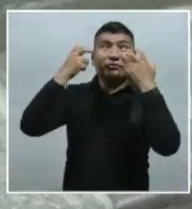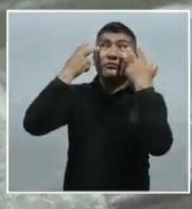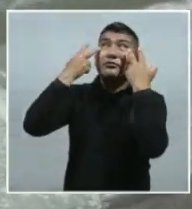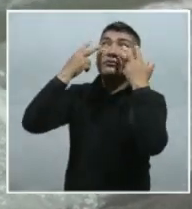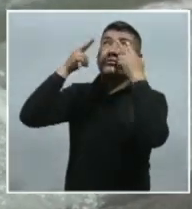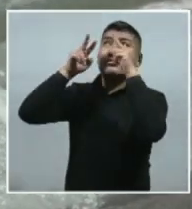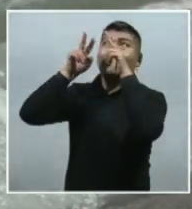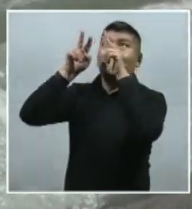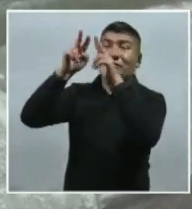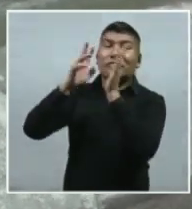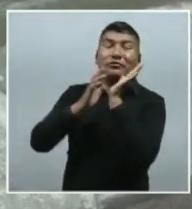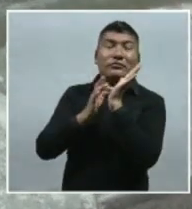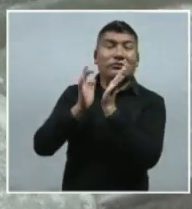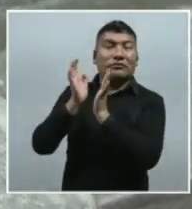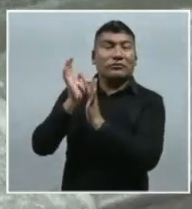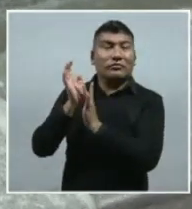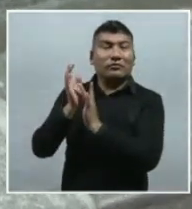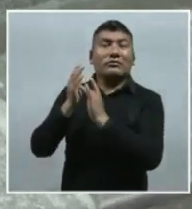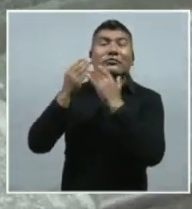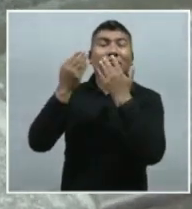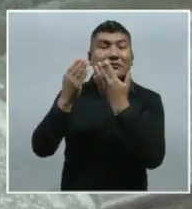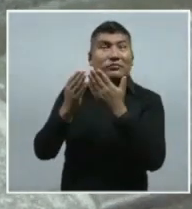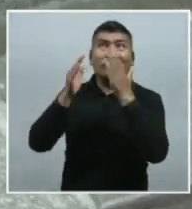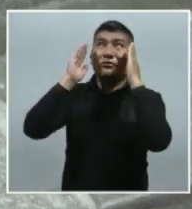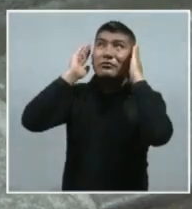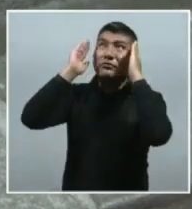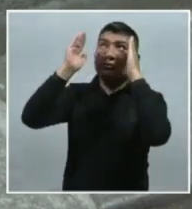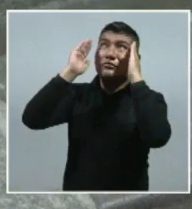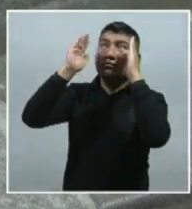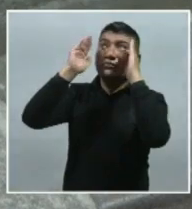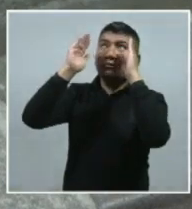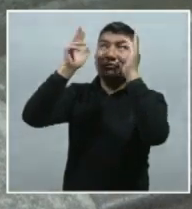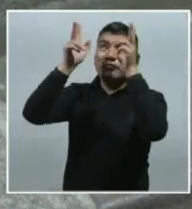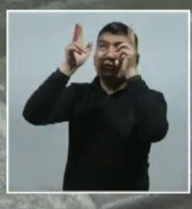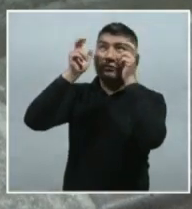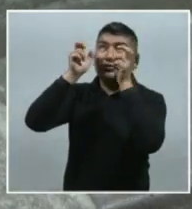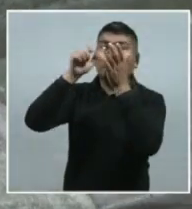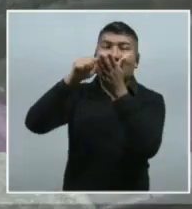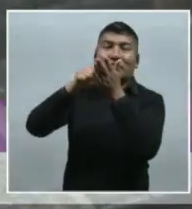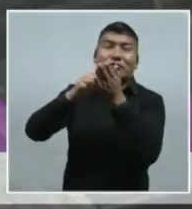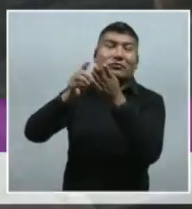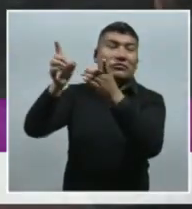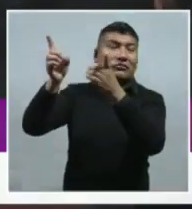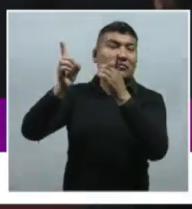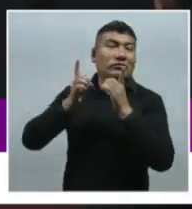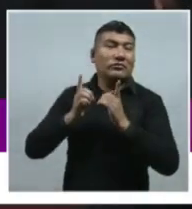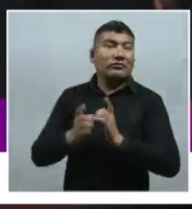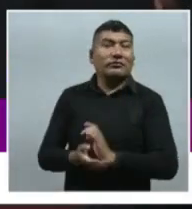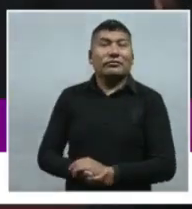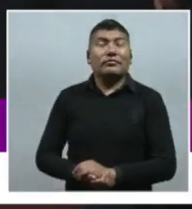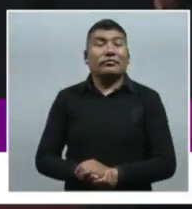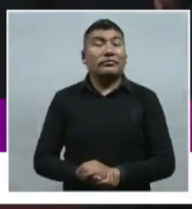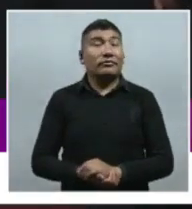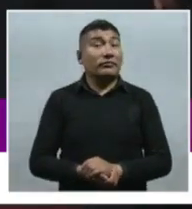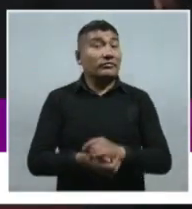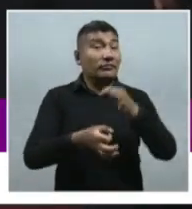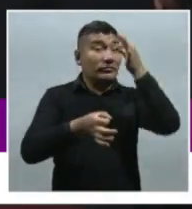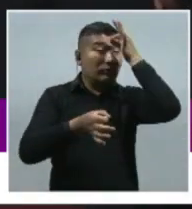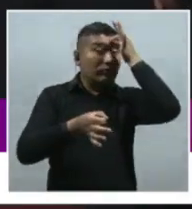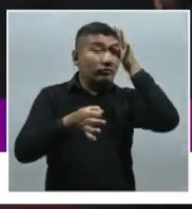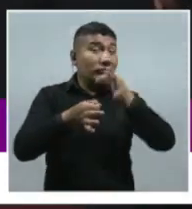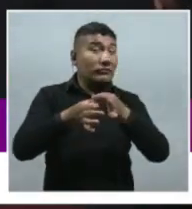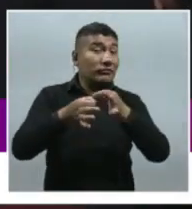Jesús hay que estar atentos a recibir ese don La fe es un